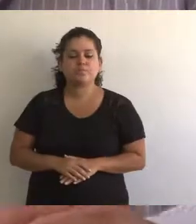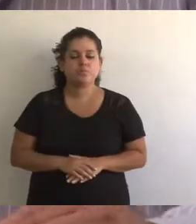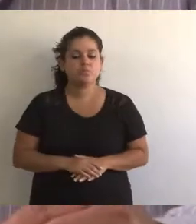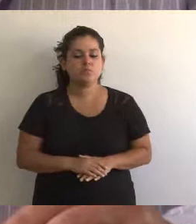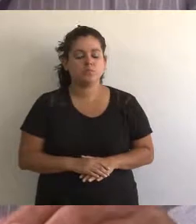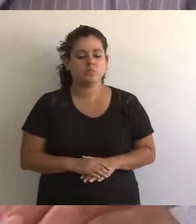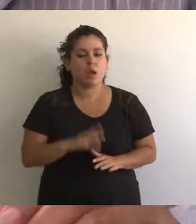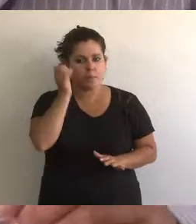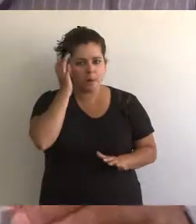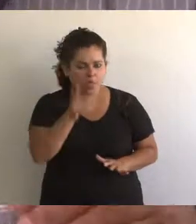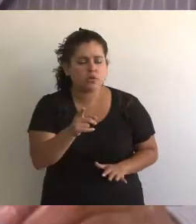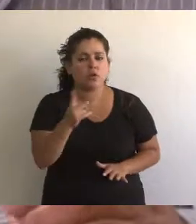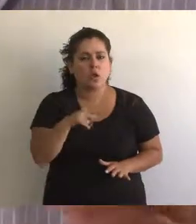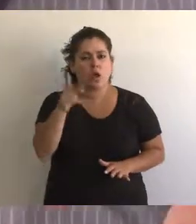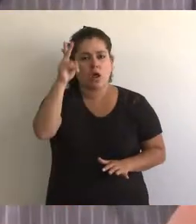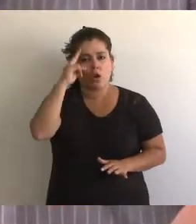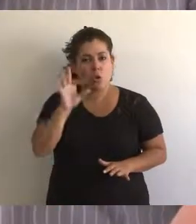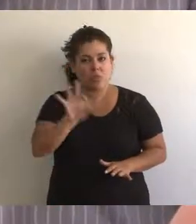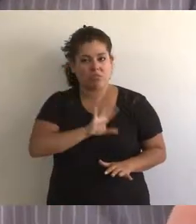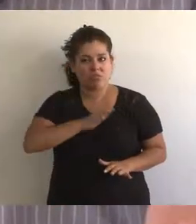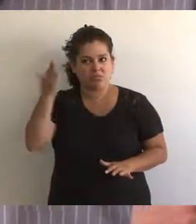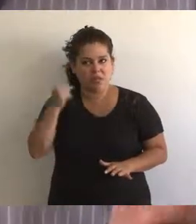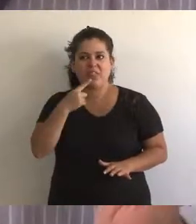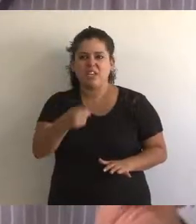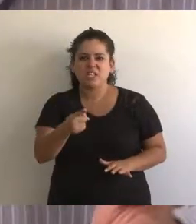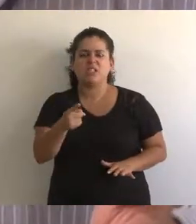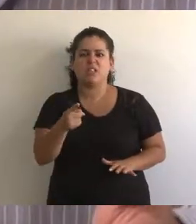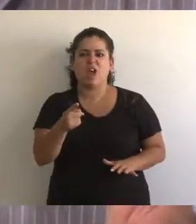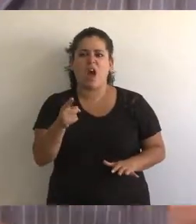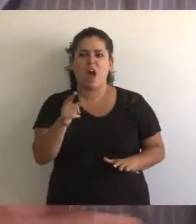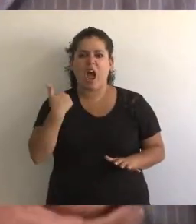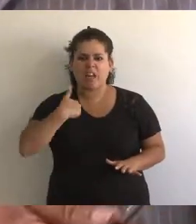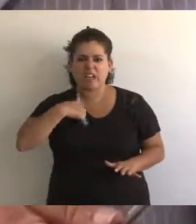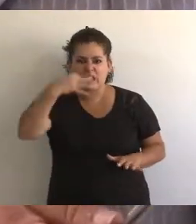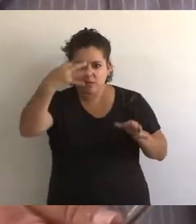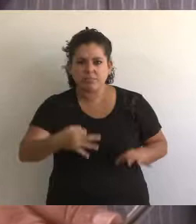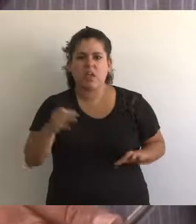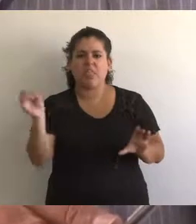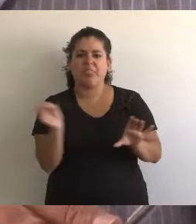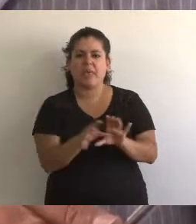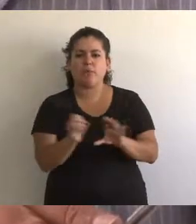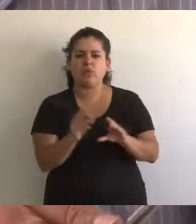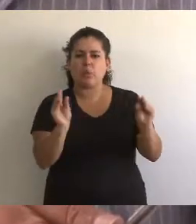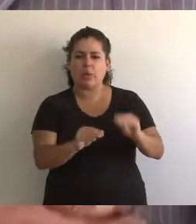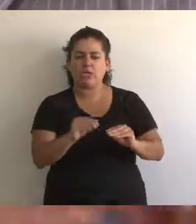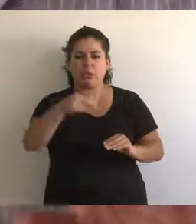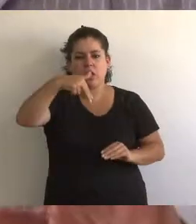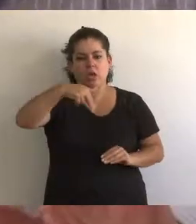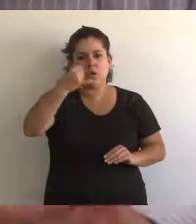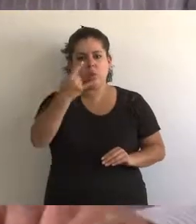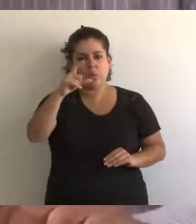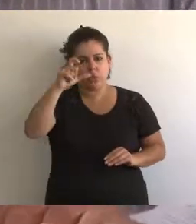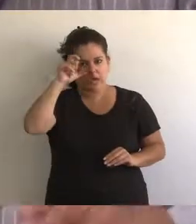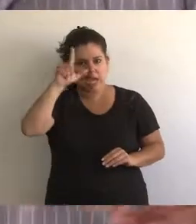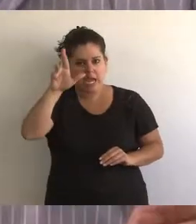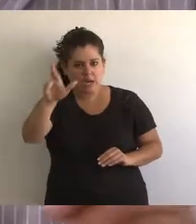eso es discusiones... que- Perdón, en los 90 una de las discusiones era si Argentina iba a ser depósito de desechos nucleares también. O sea que ahí el